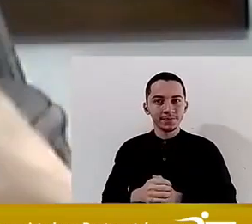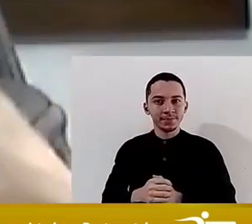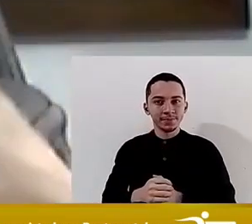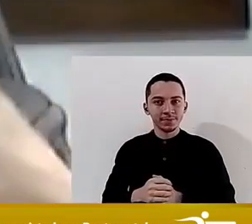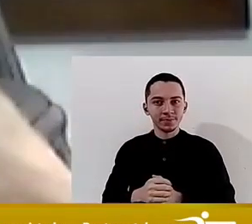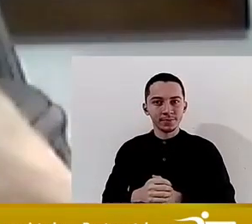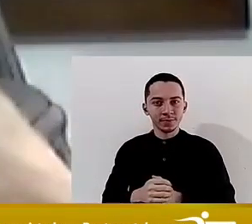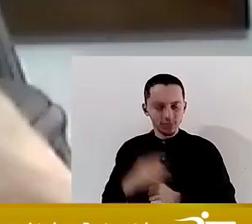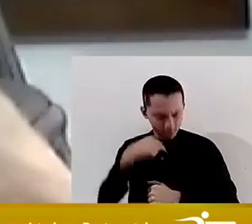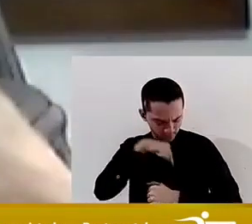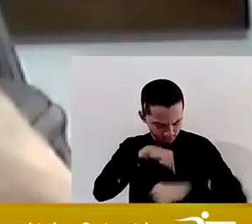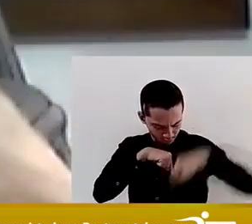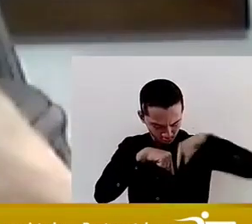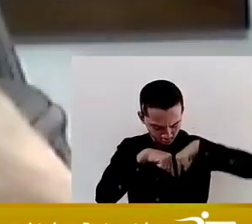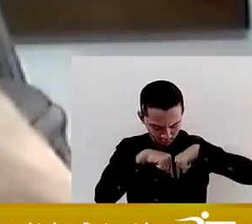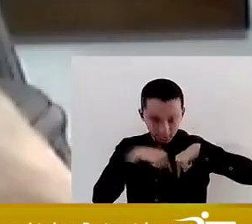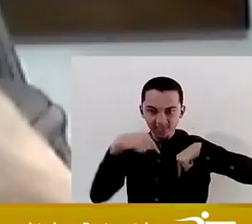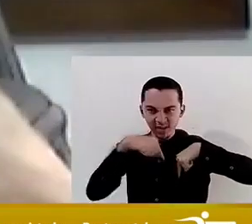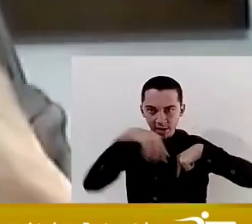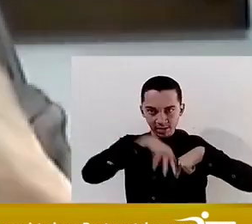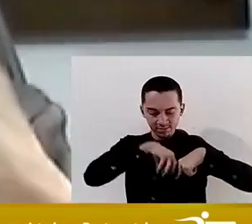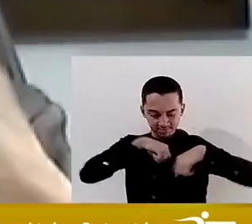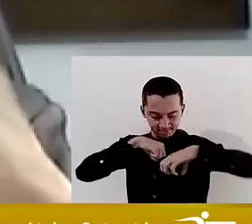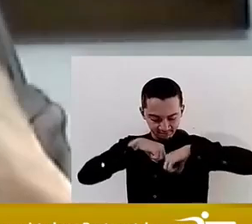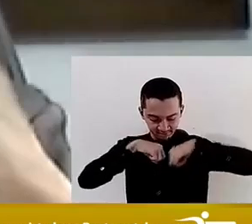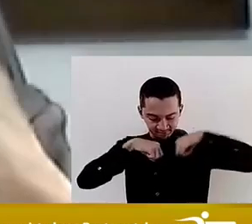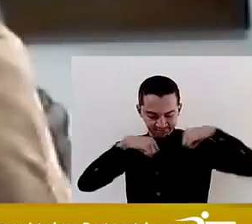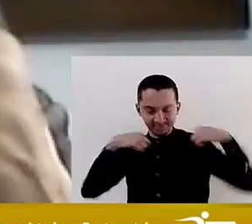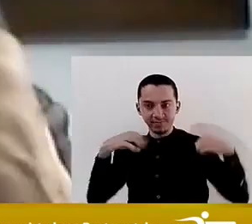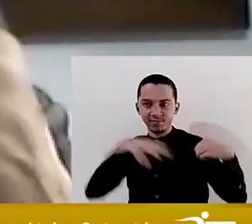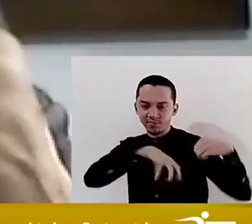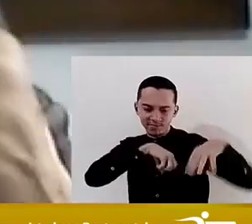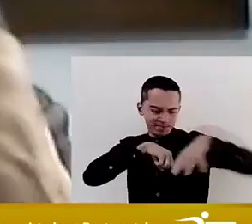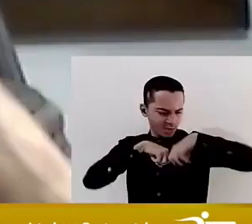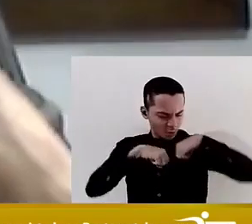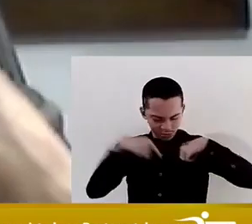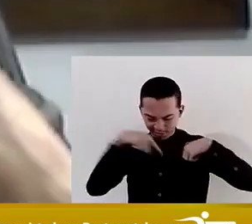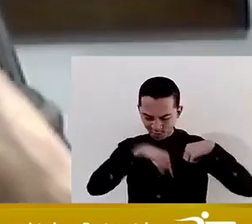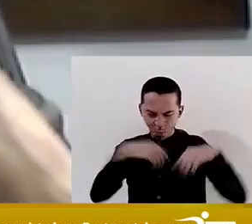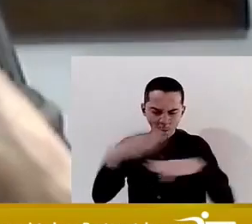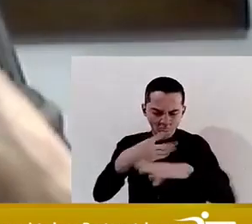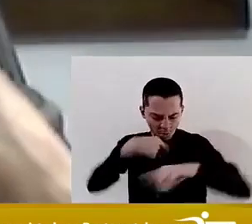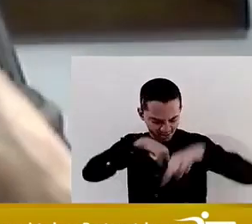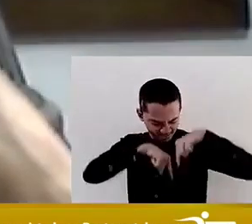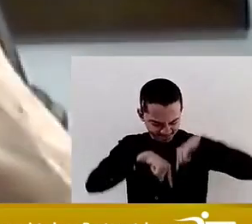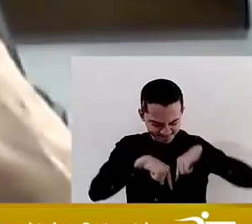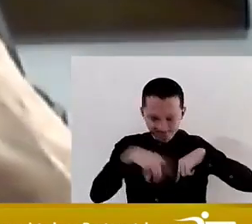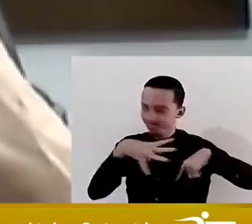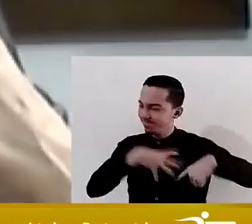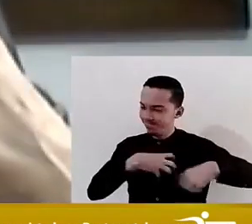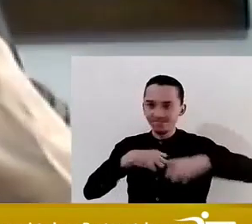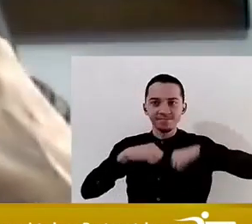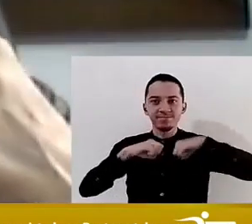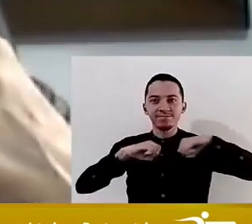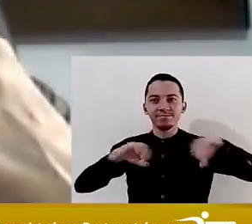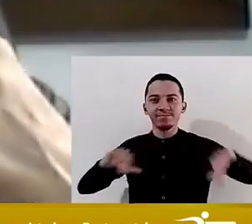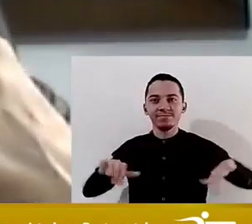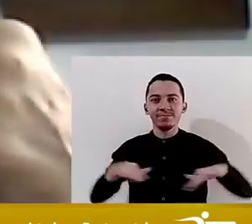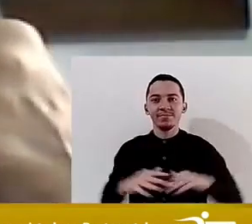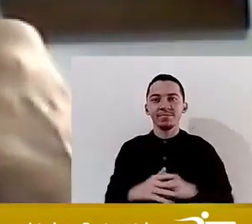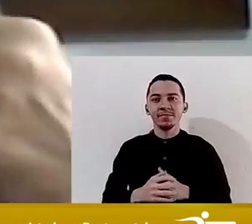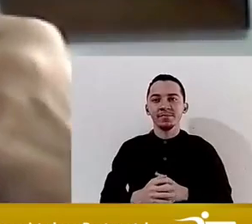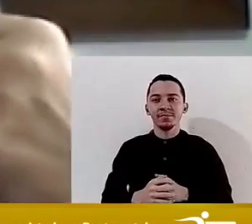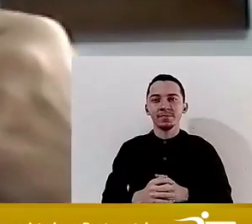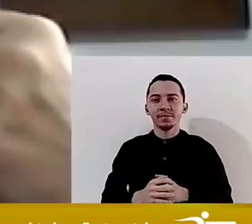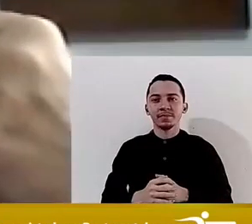campo y arranque la maleza, porque está buscando